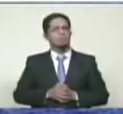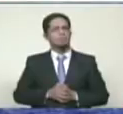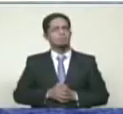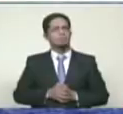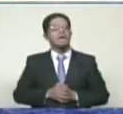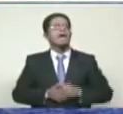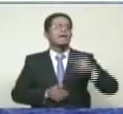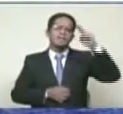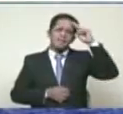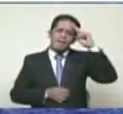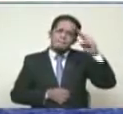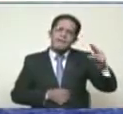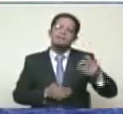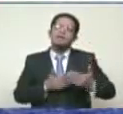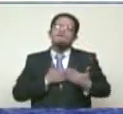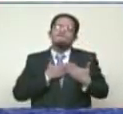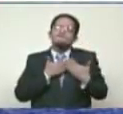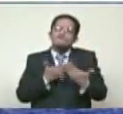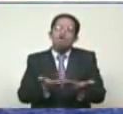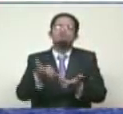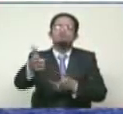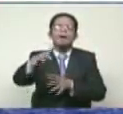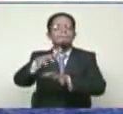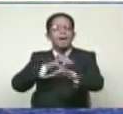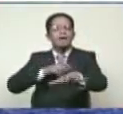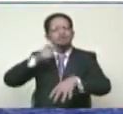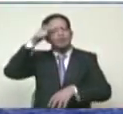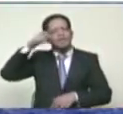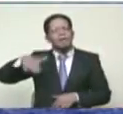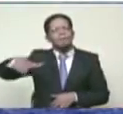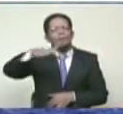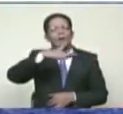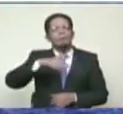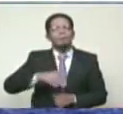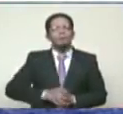¡Respeten la voluntad soberana de un pueblo!